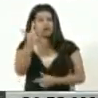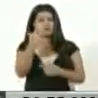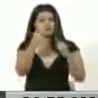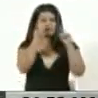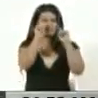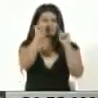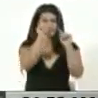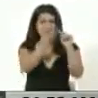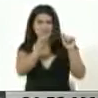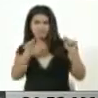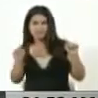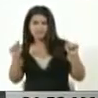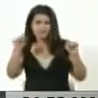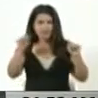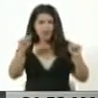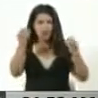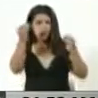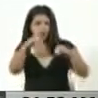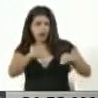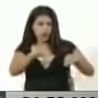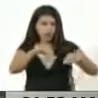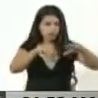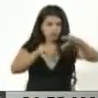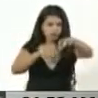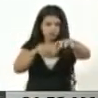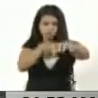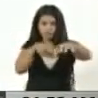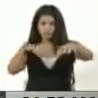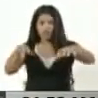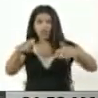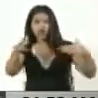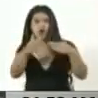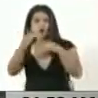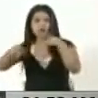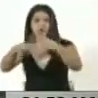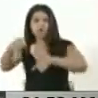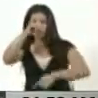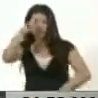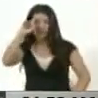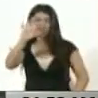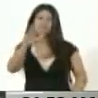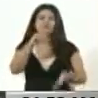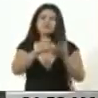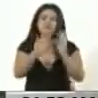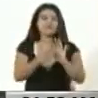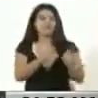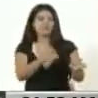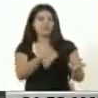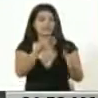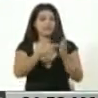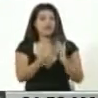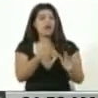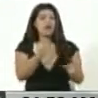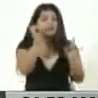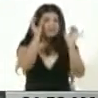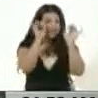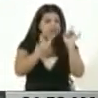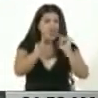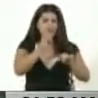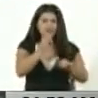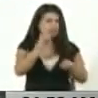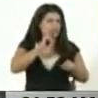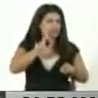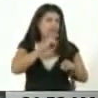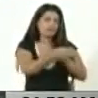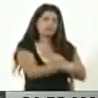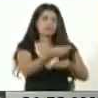significa que se construye una noticia sobre la base de elementos que son falsos. ¿Falsos en qué sentido?